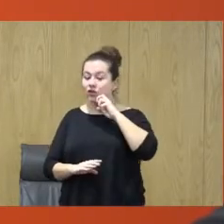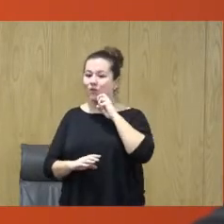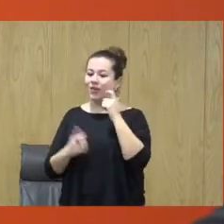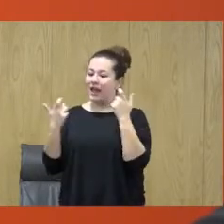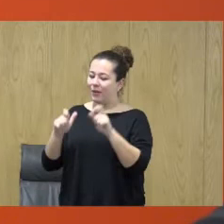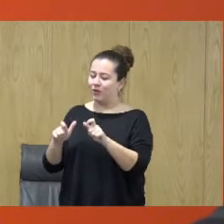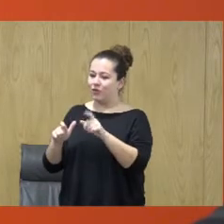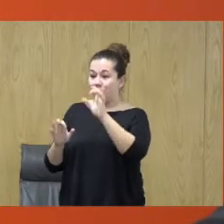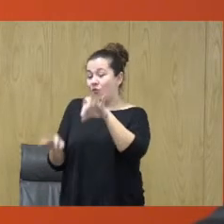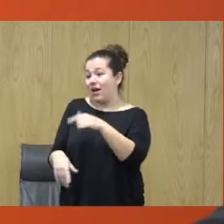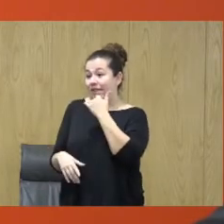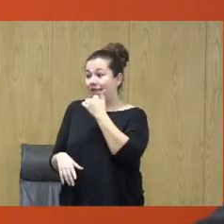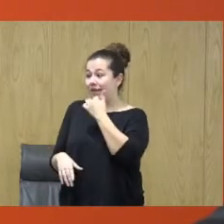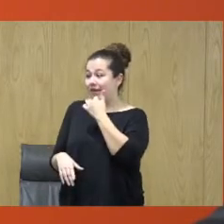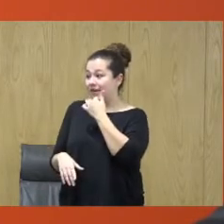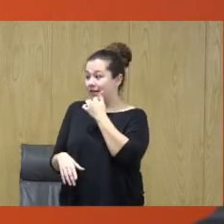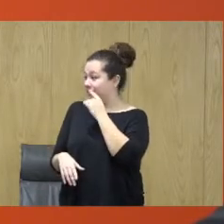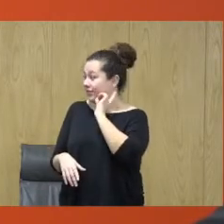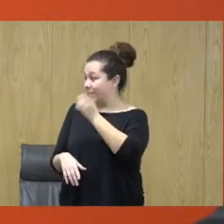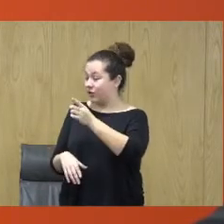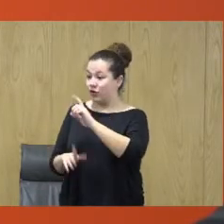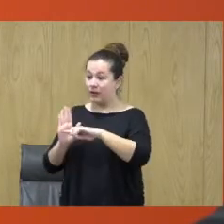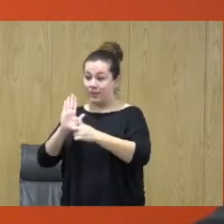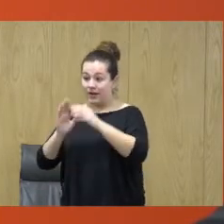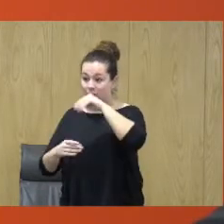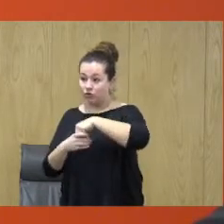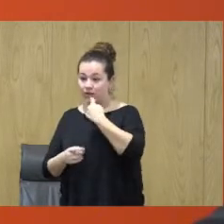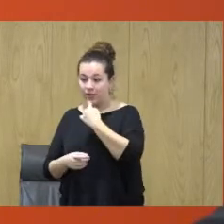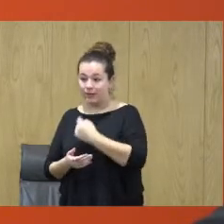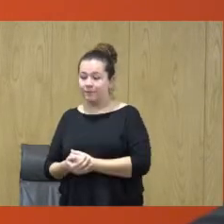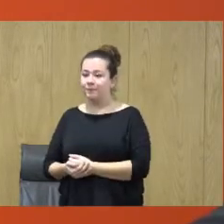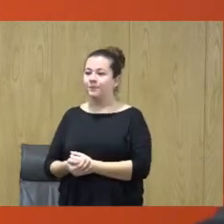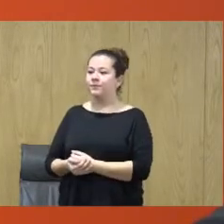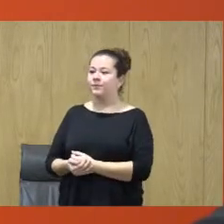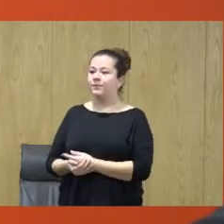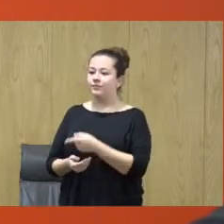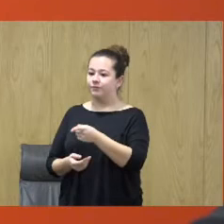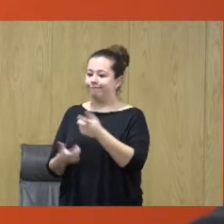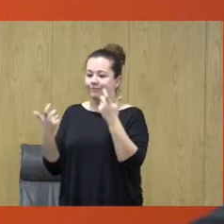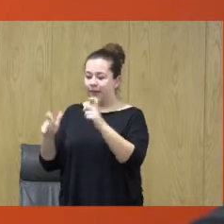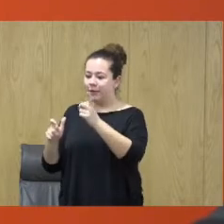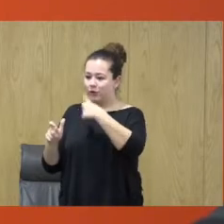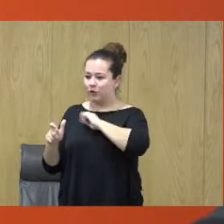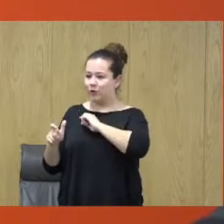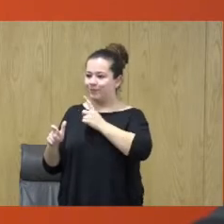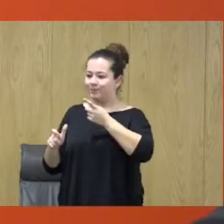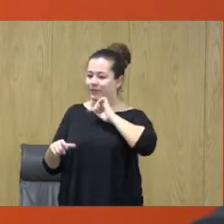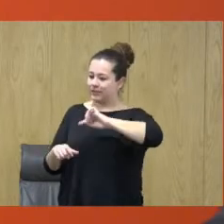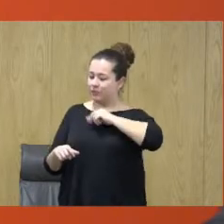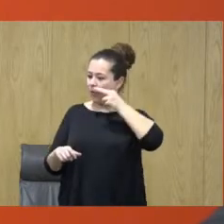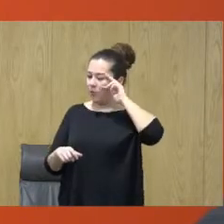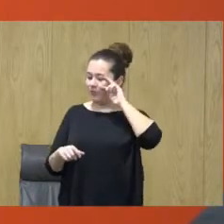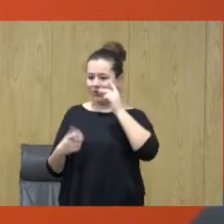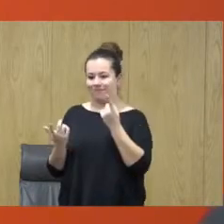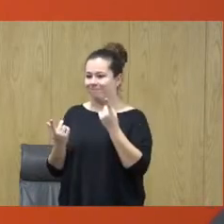como también se apuntaba por el director de Plena Inclusión, que experimentamos en términos de déficit,